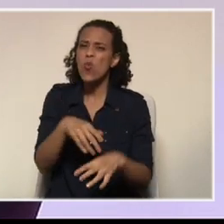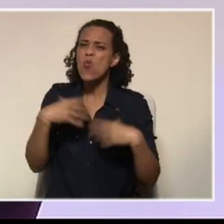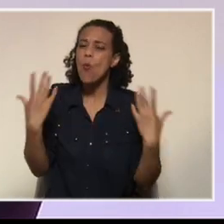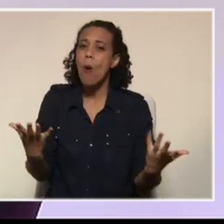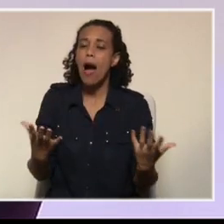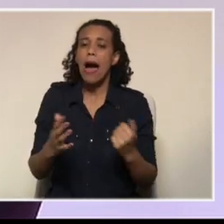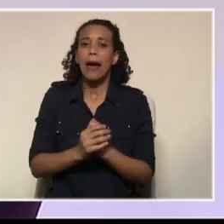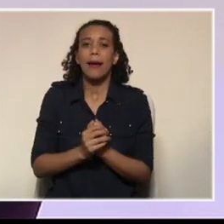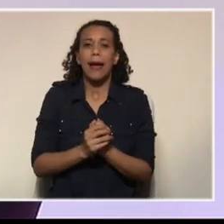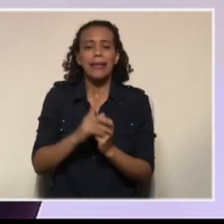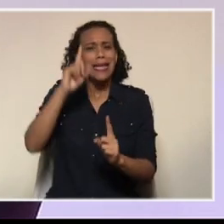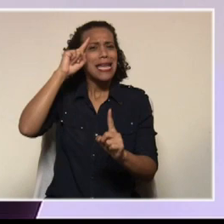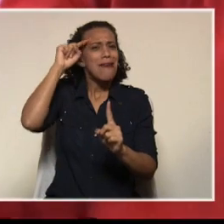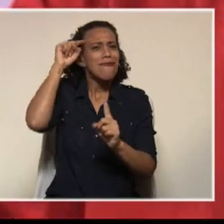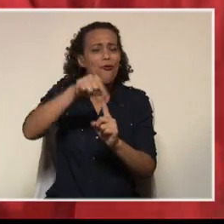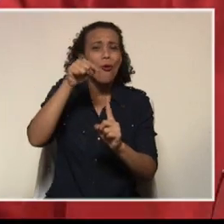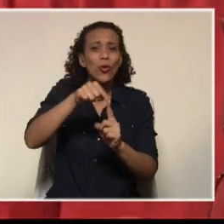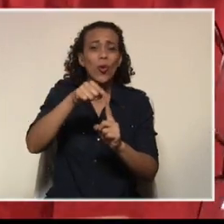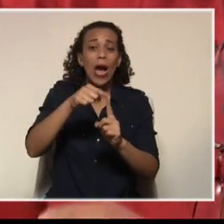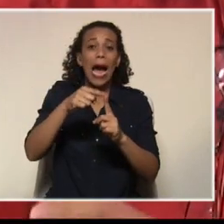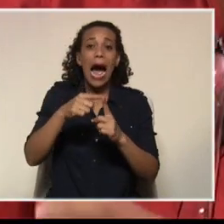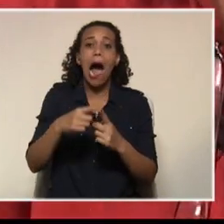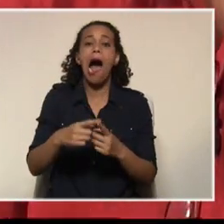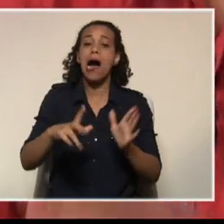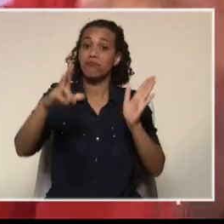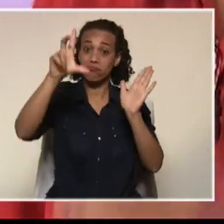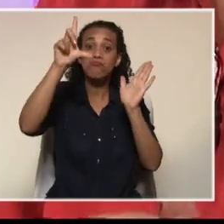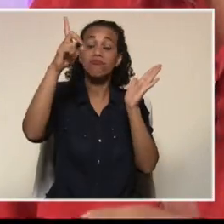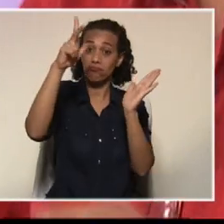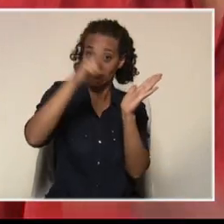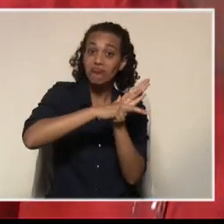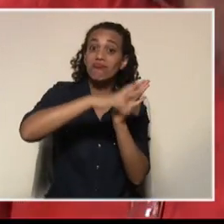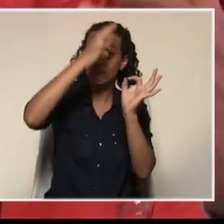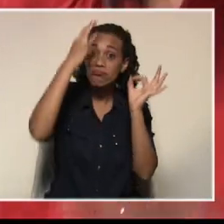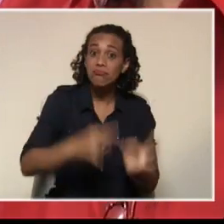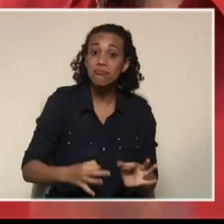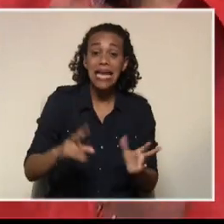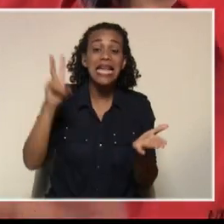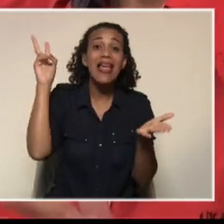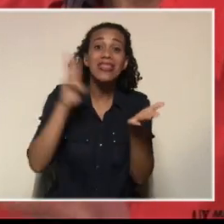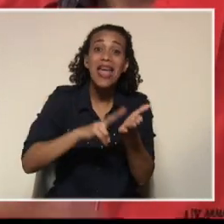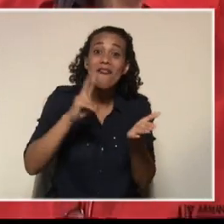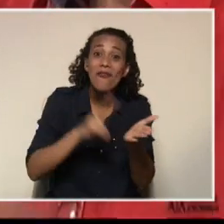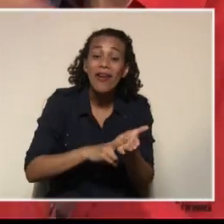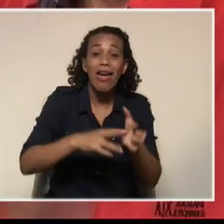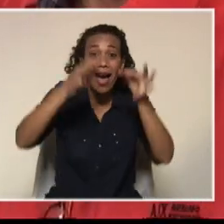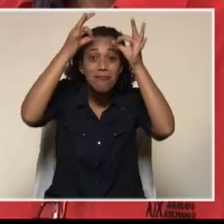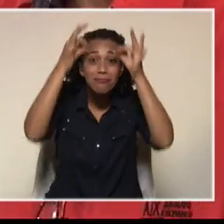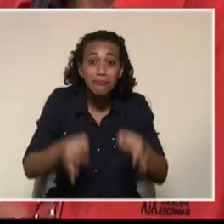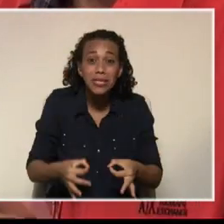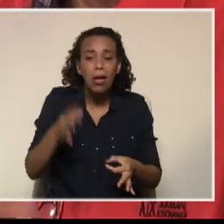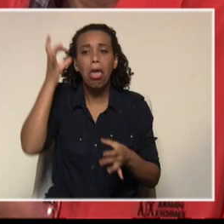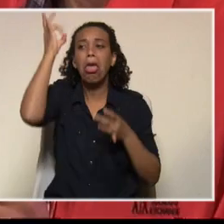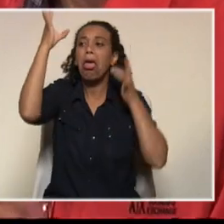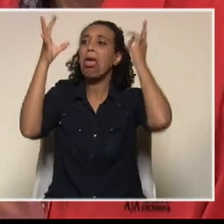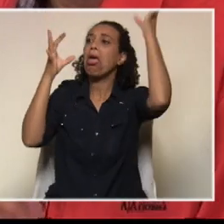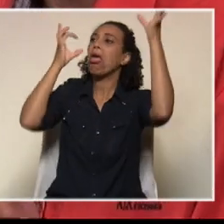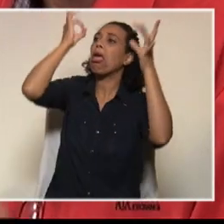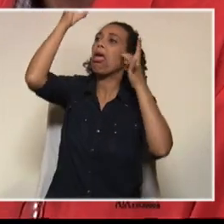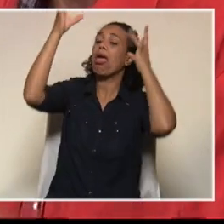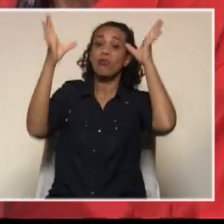tienen que seguir enfocados a la credibilidad. Es decir, que la educación a distancia tenga la